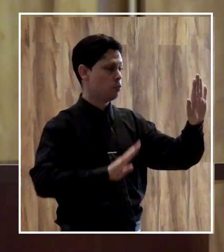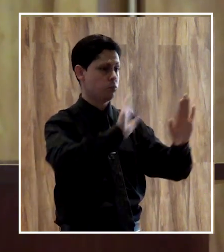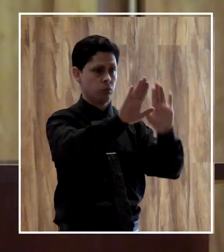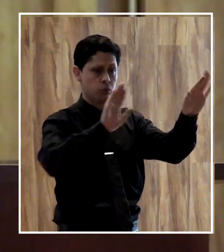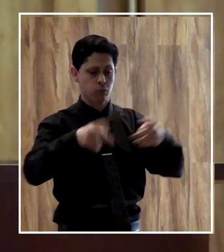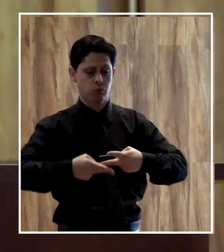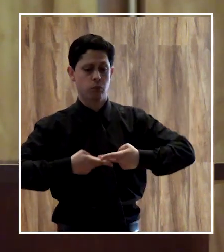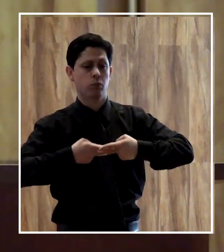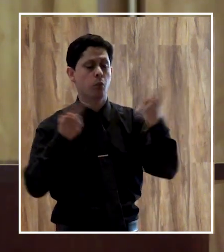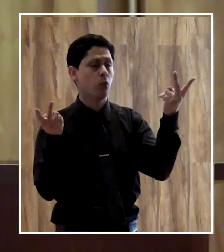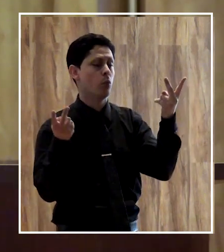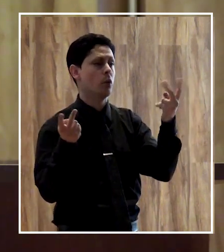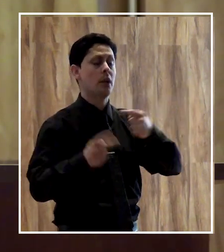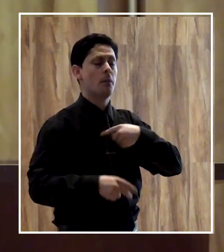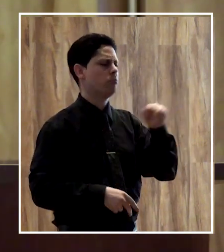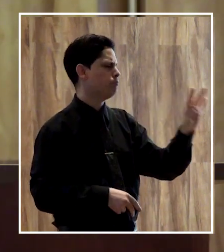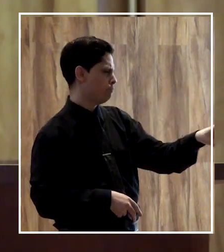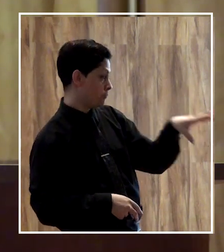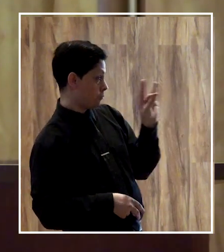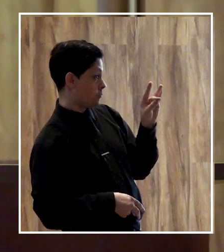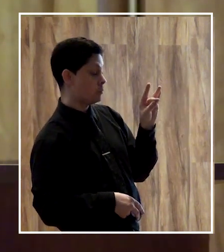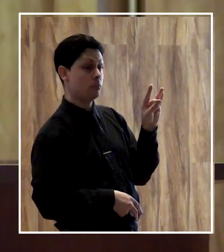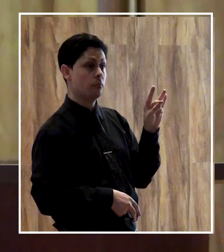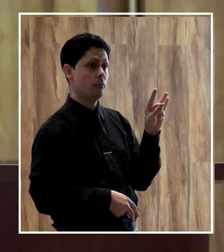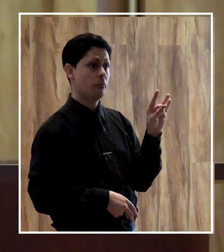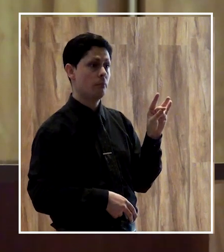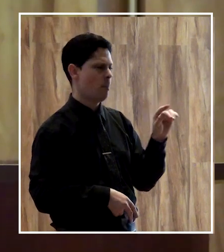en que me interesé